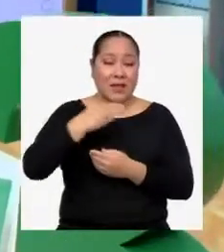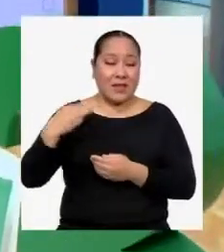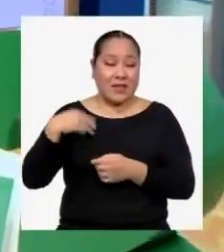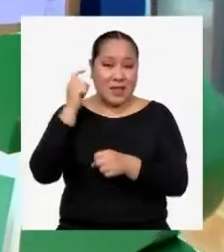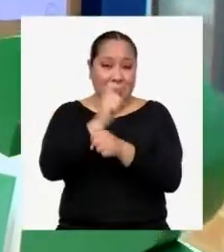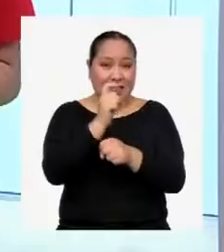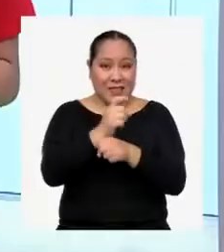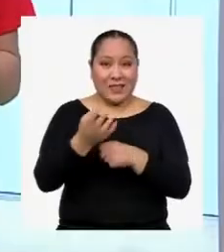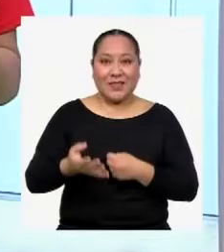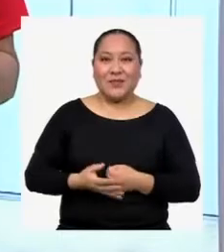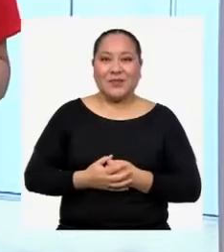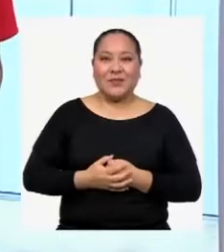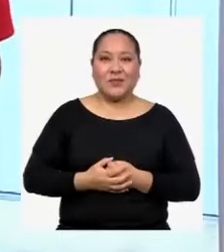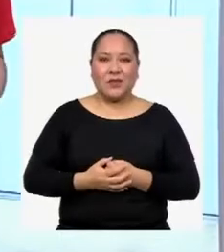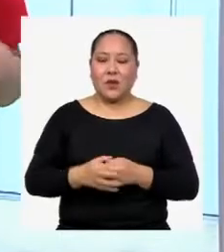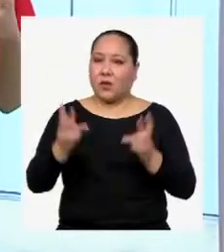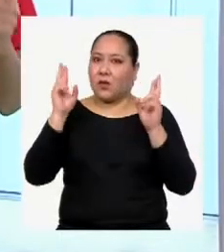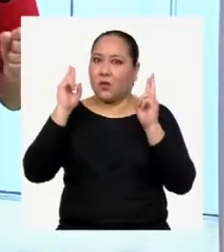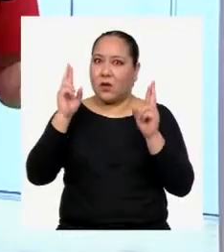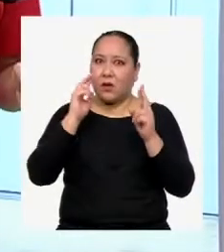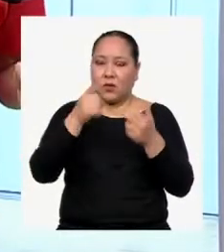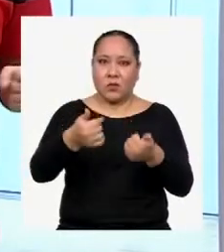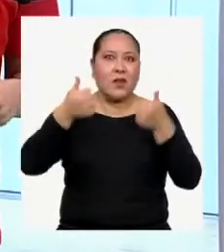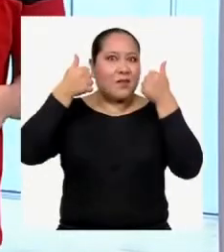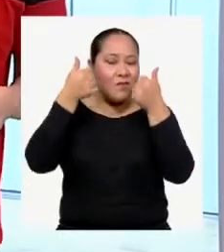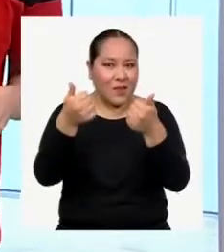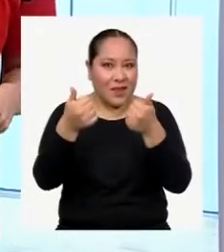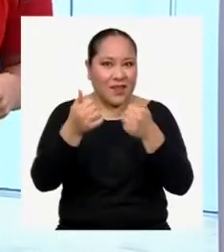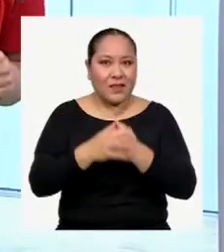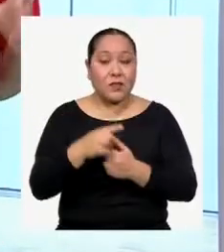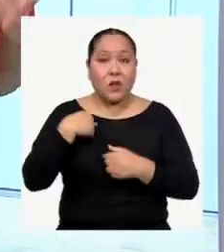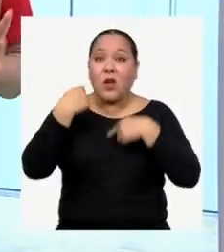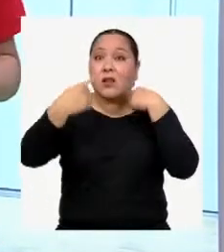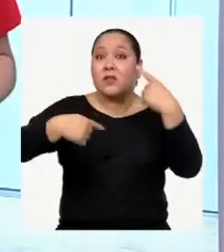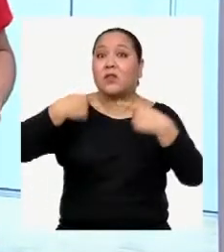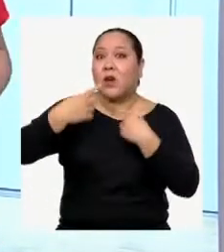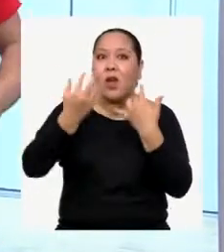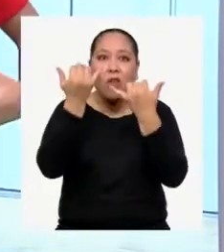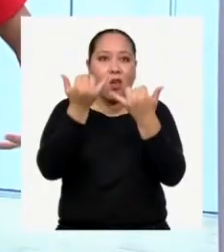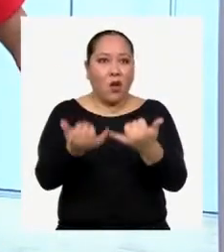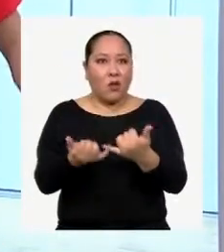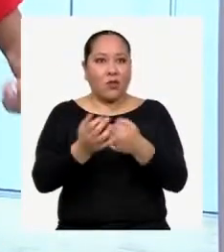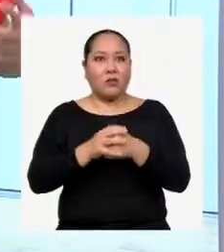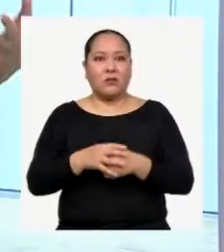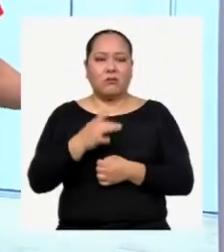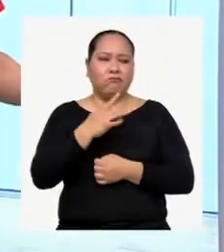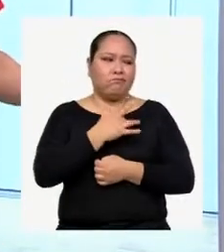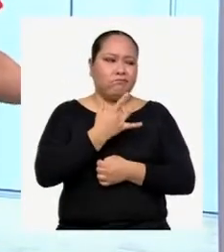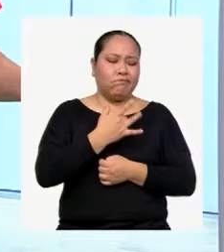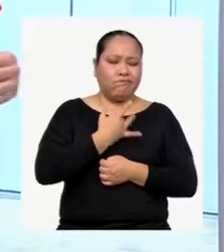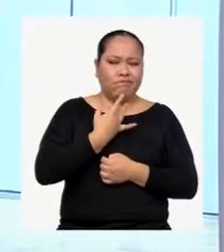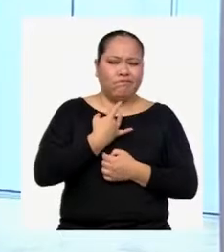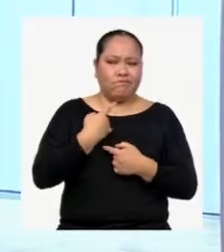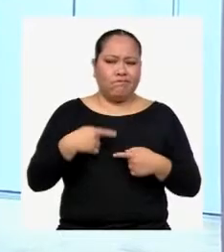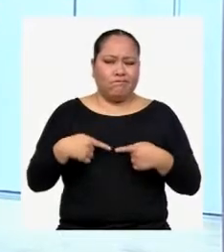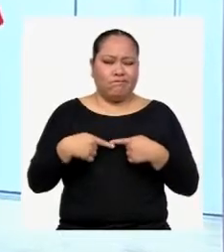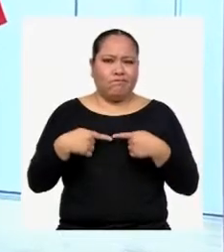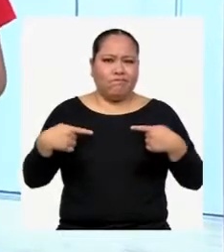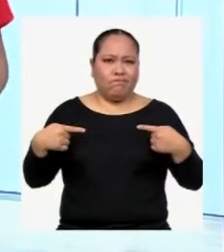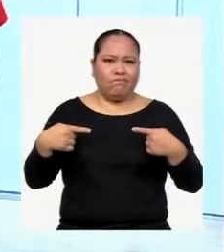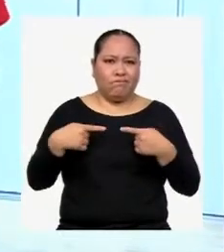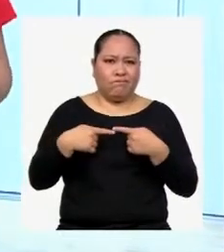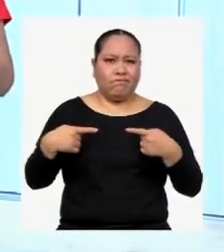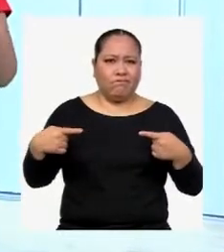Educación. Espero que se encuentren muy bien. Les cuento que hoy estoy con sentimientos encontrados, o